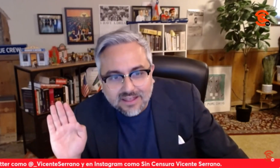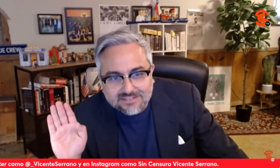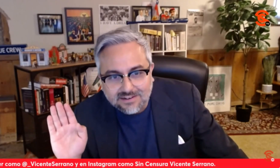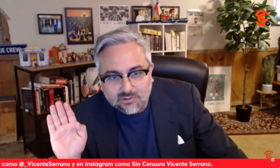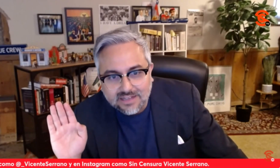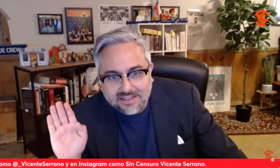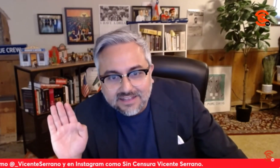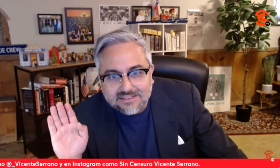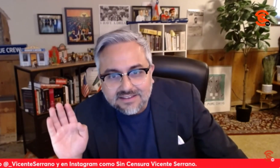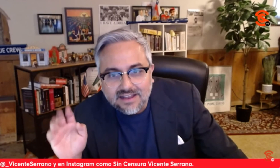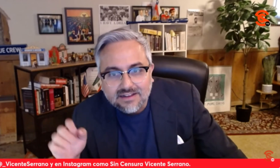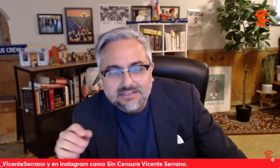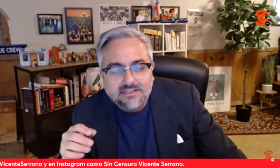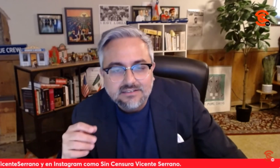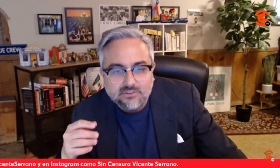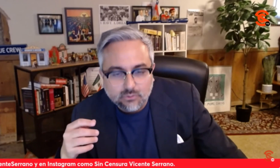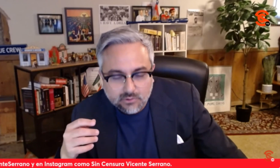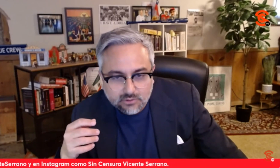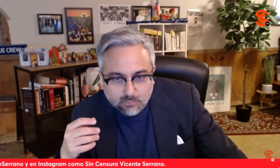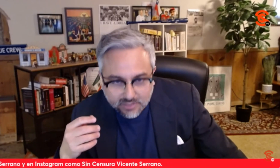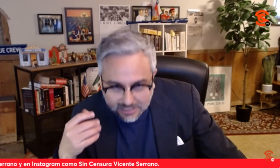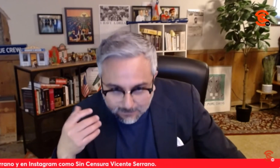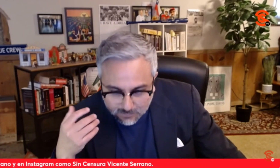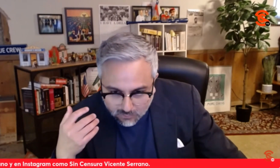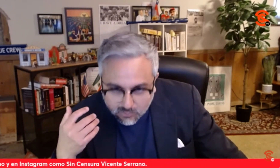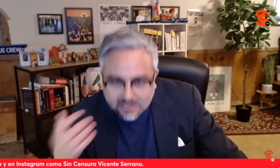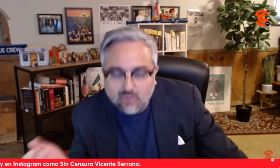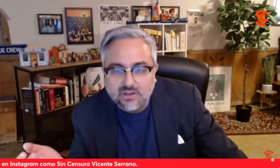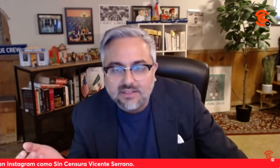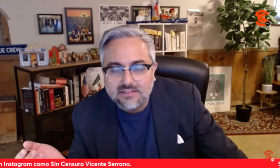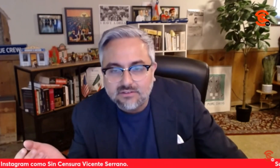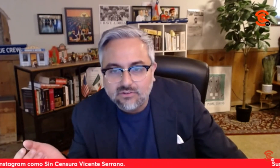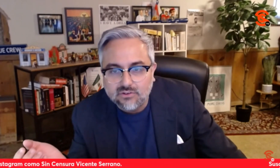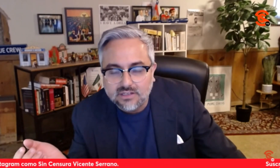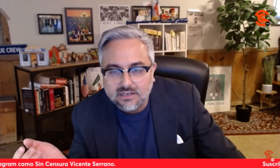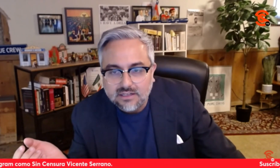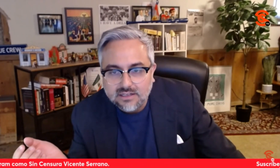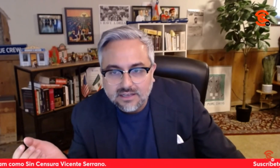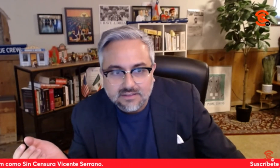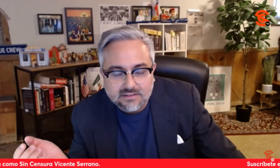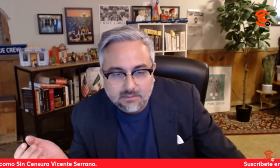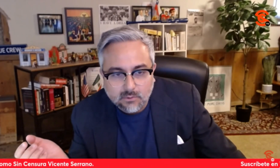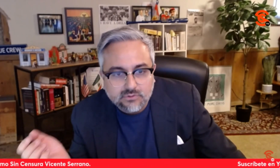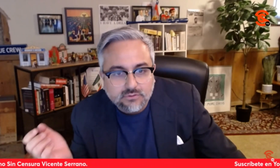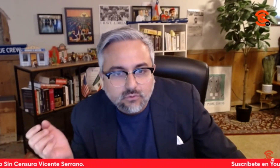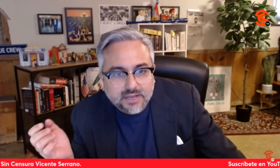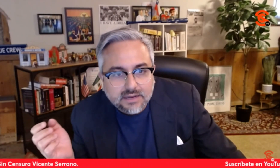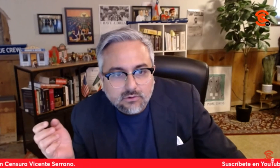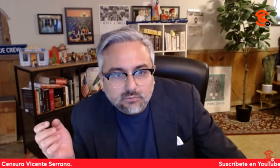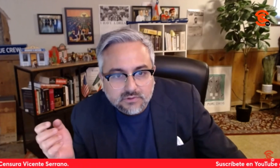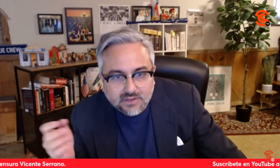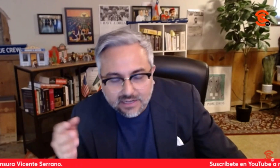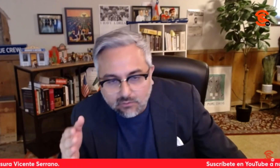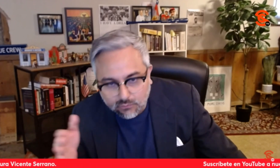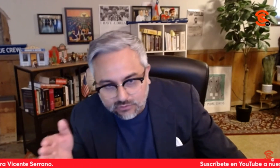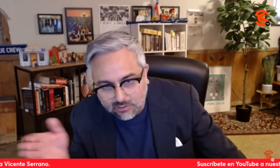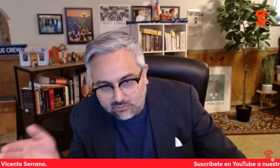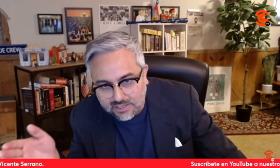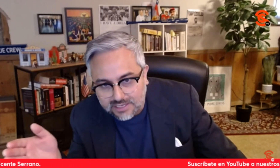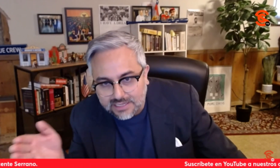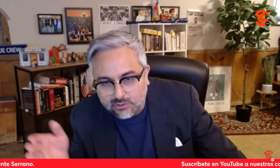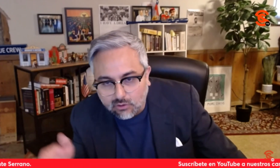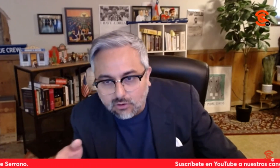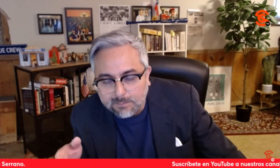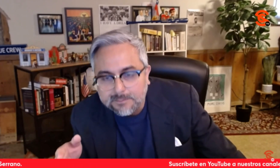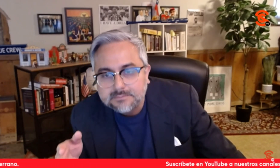están vinculadas a la ultraderecha, estuvieron, por ejemplo, involucrados a la detención del general Salvador Cienfuegos, pues querían